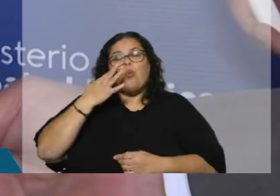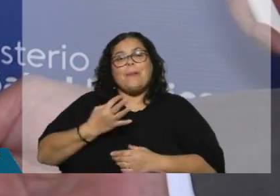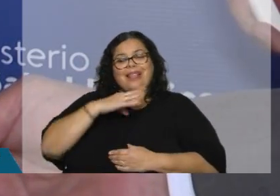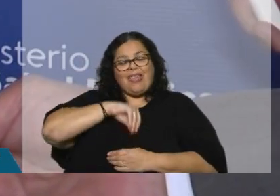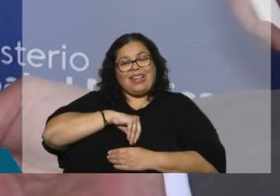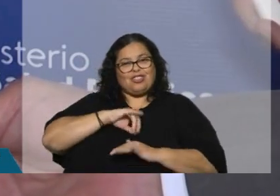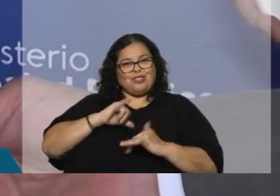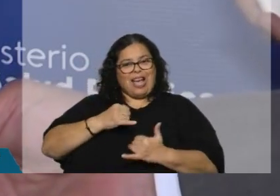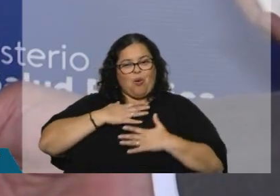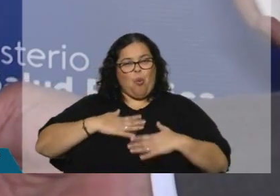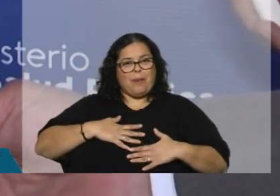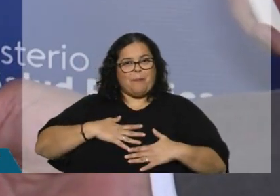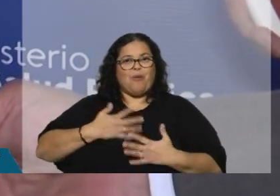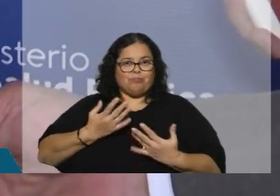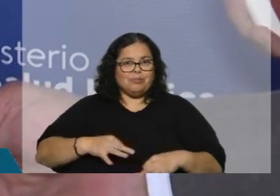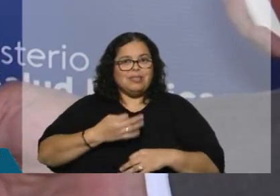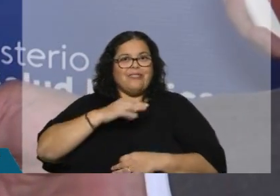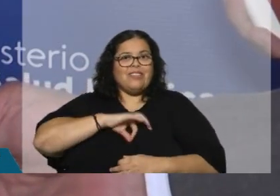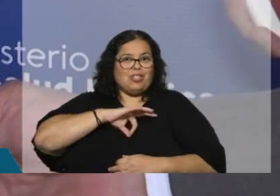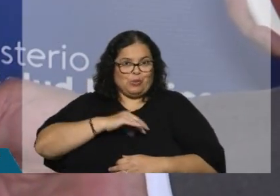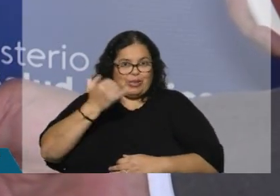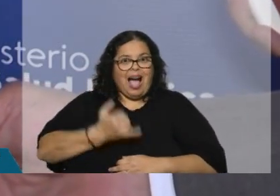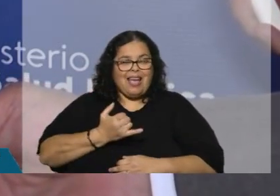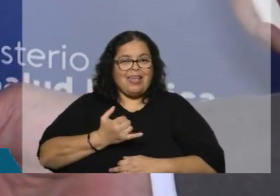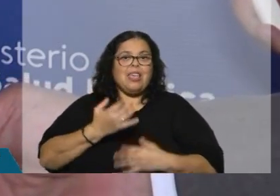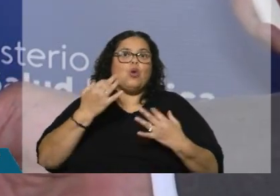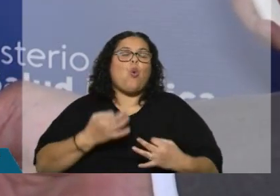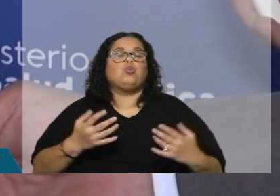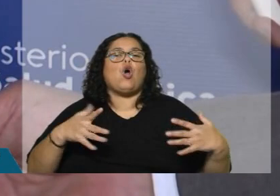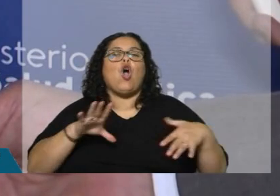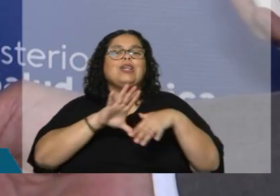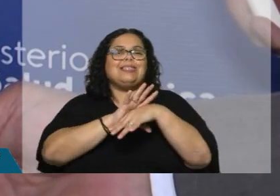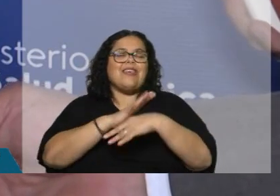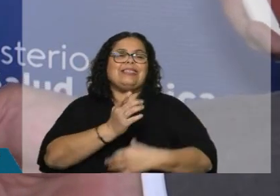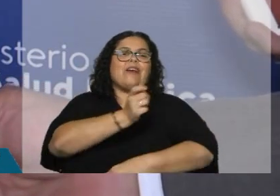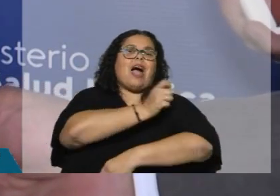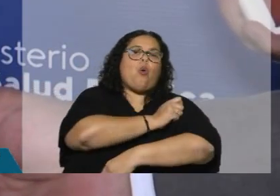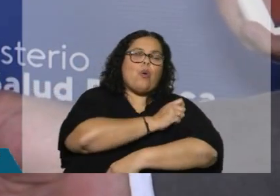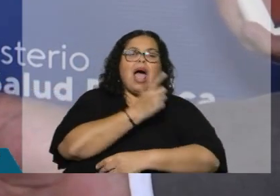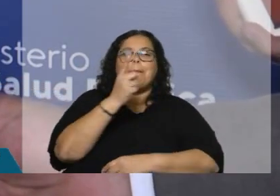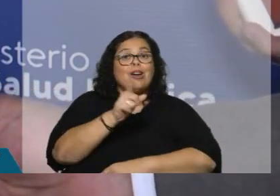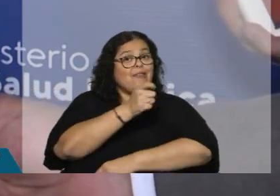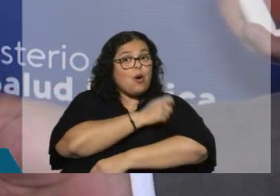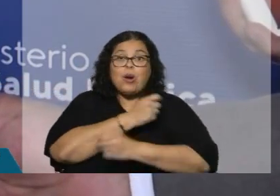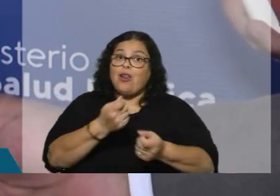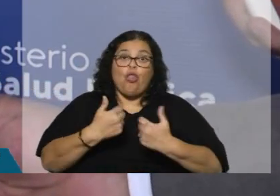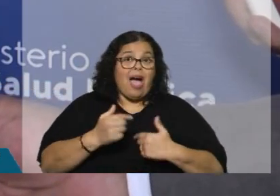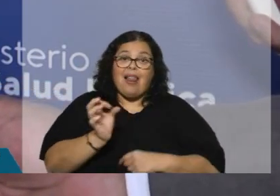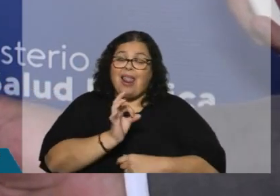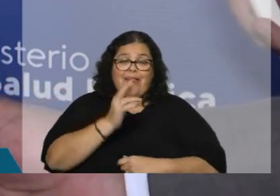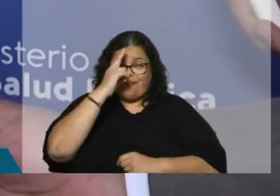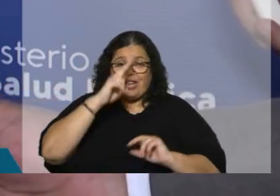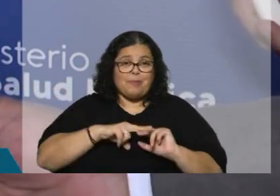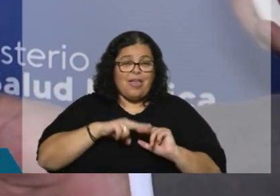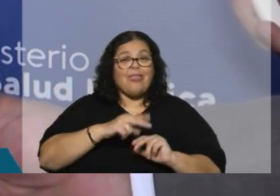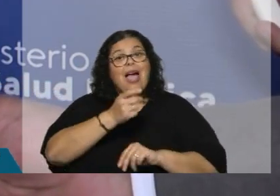enfermedad. Pero está ampliamente demostrado que la vacunación no ocasiona la enfermedad, todo lo contrario. La vacuna de la